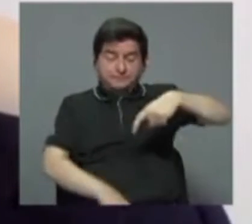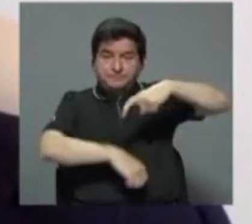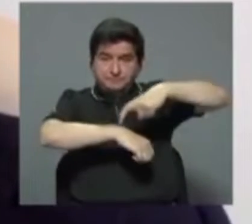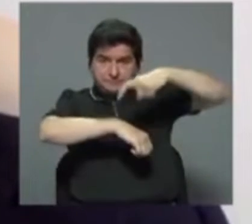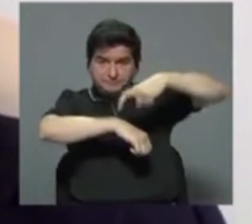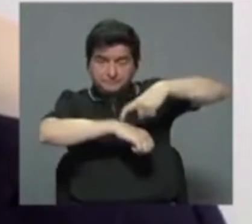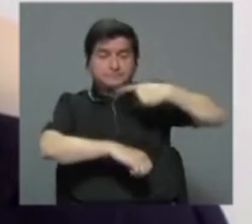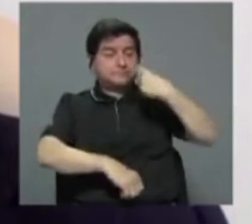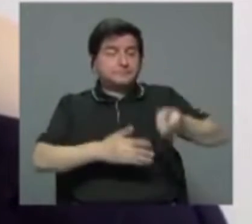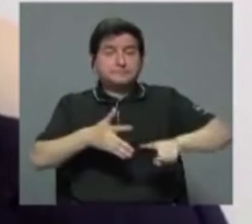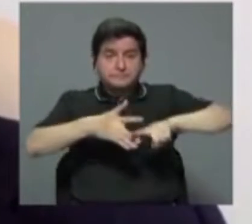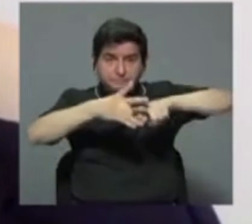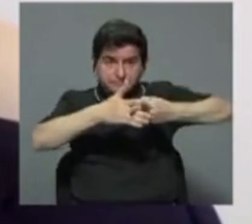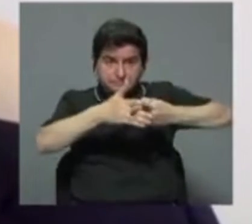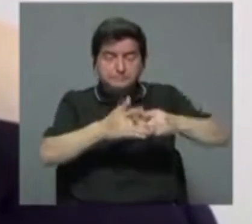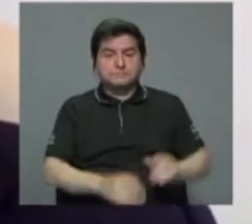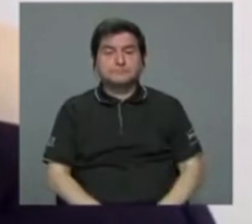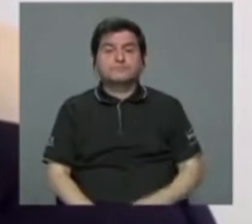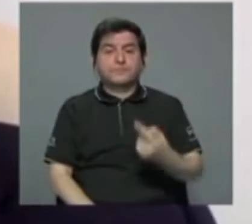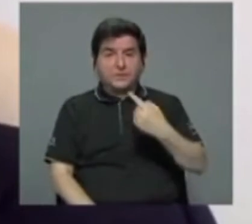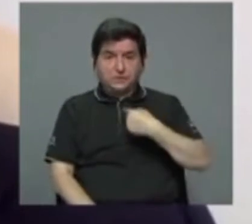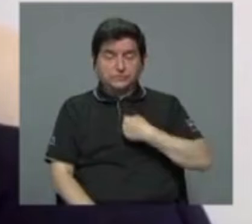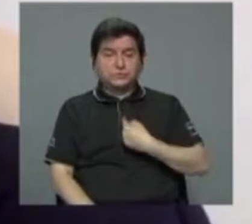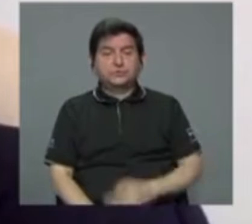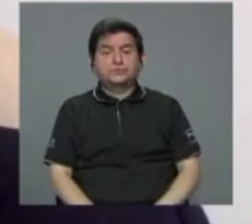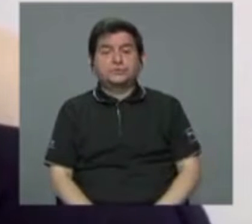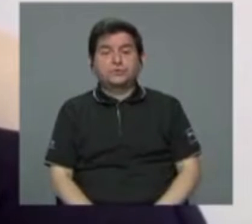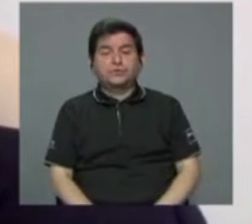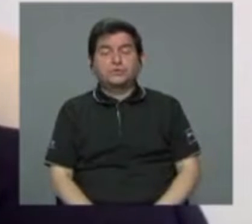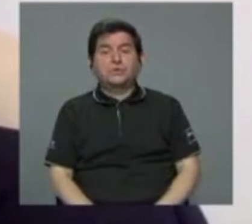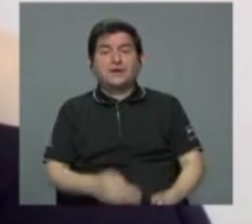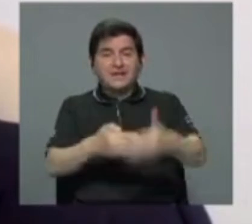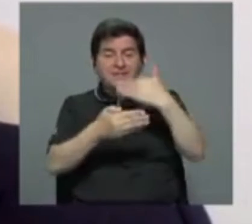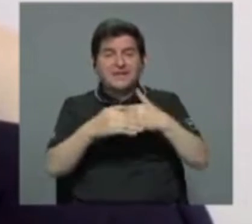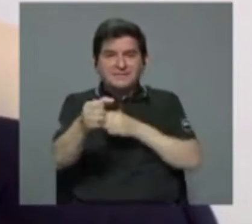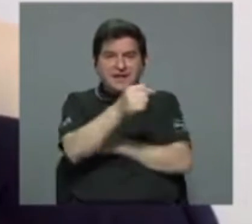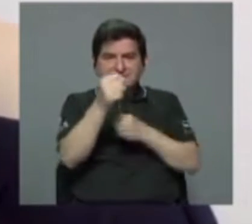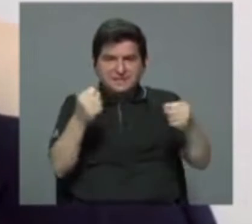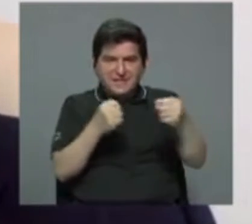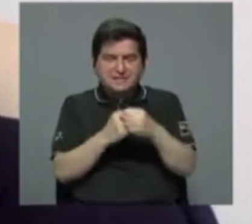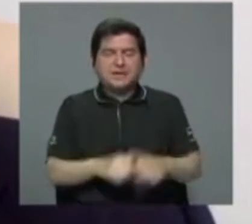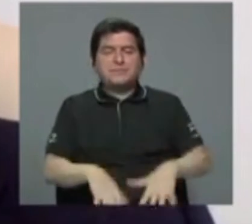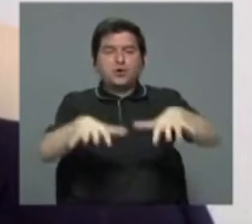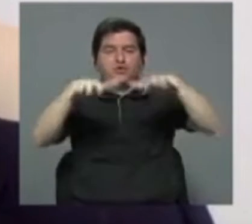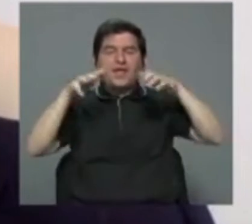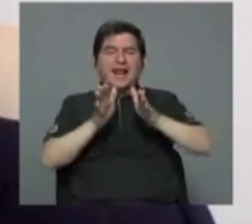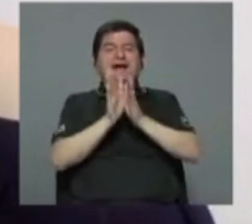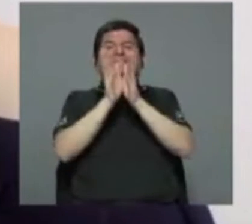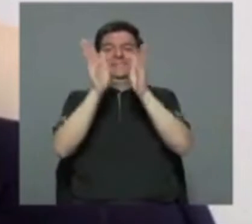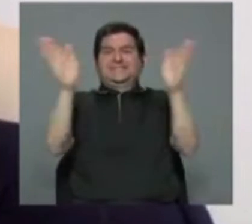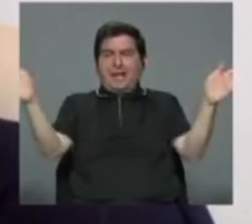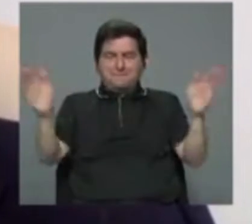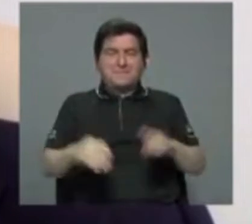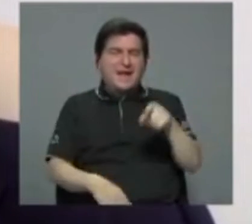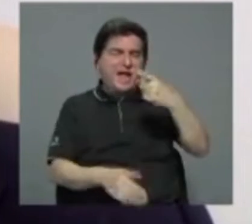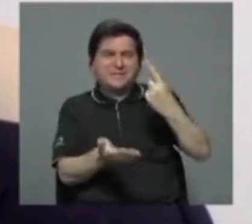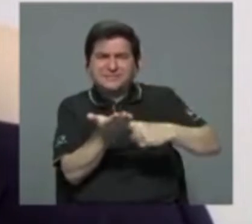como les decía al inicio, estoy en uno de los, detrás del salón de la Asamblea General, en donde se